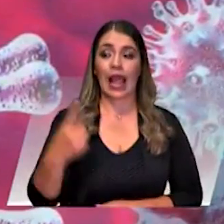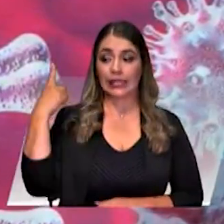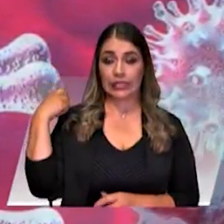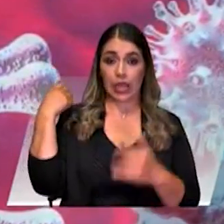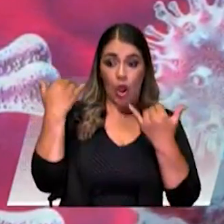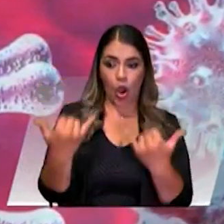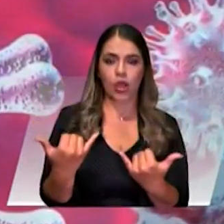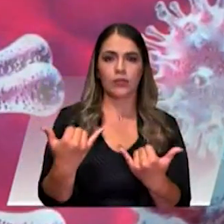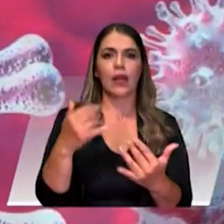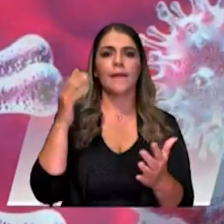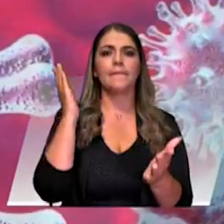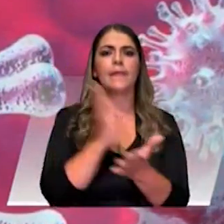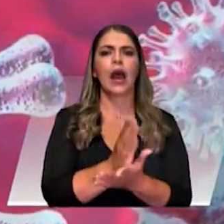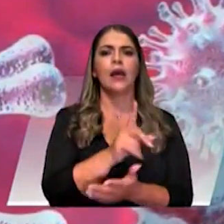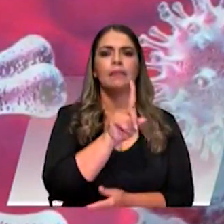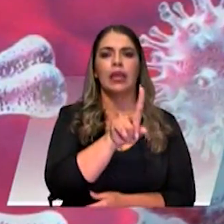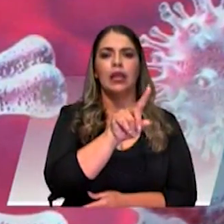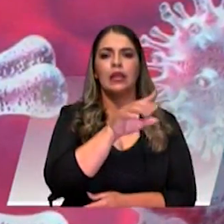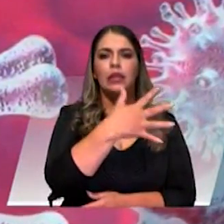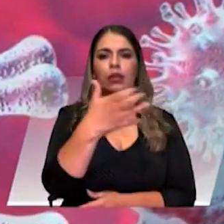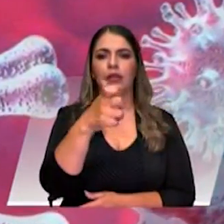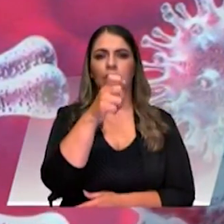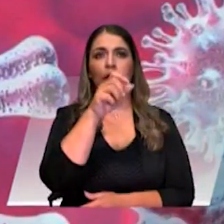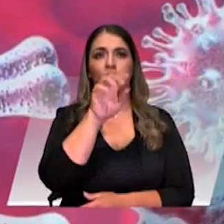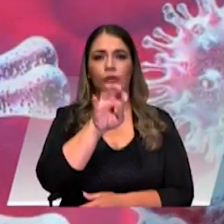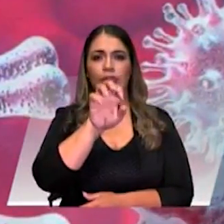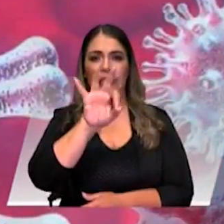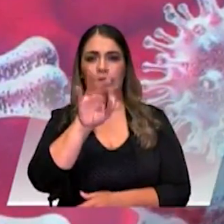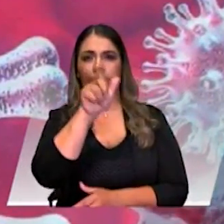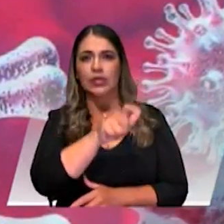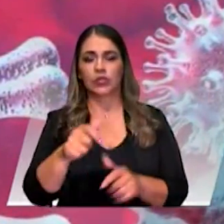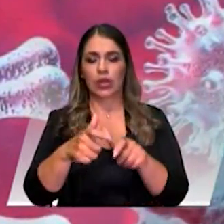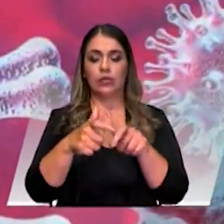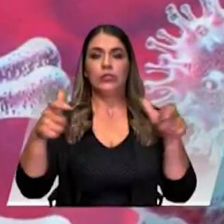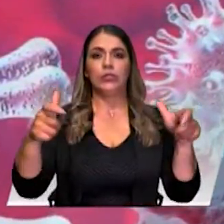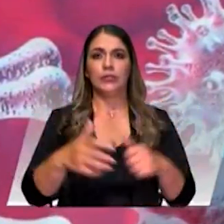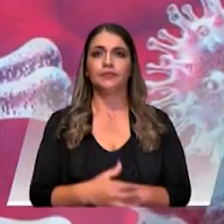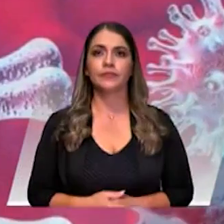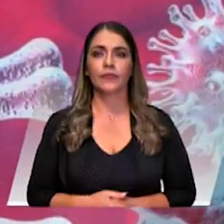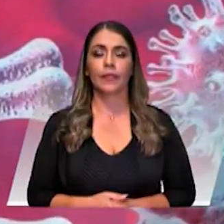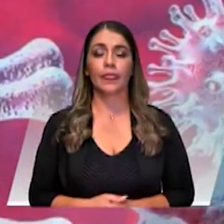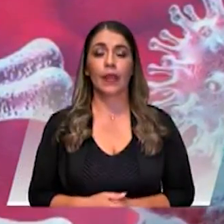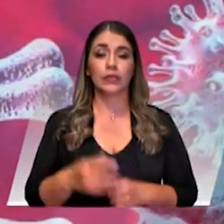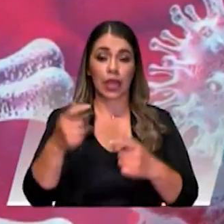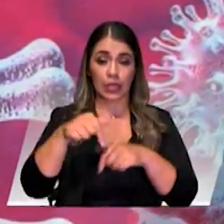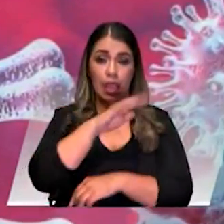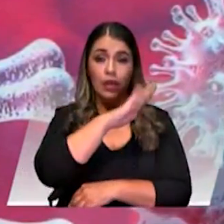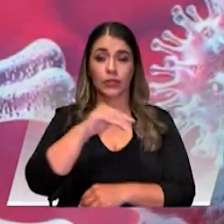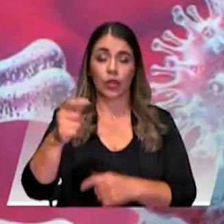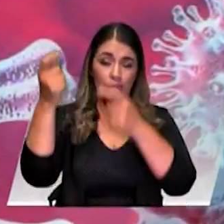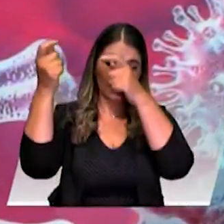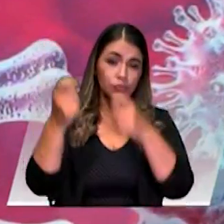Antioquia, 1.593 personas fueron diagnosticadas con el virus, acumulando durante la pandemia